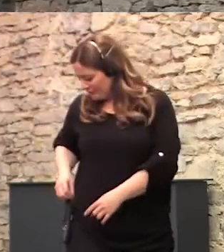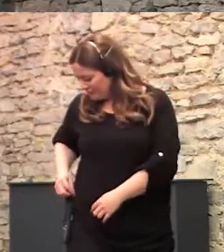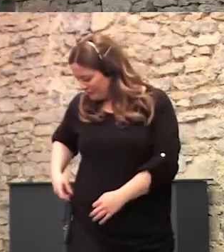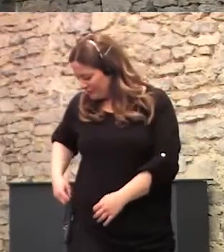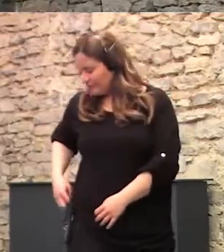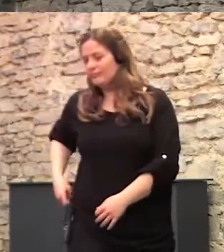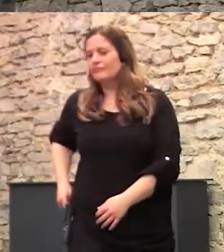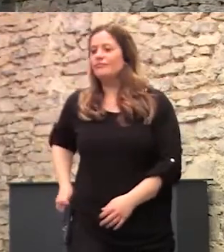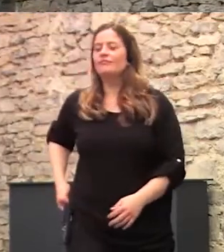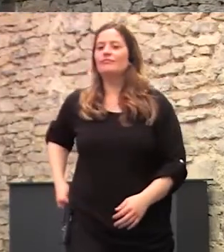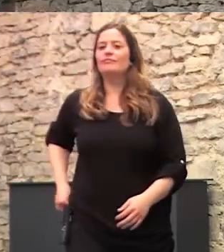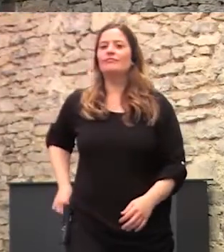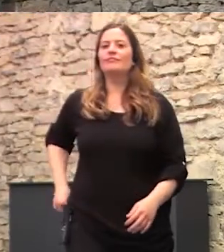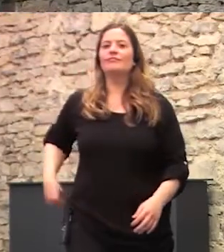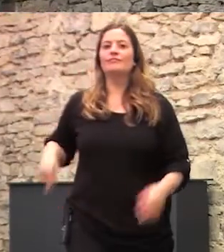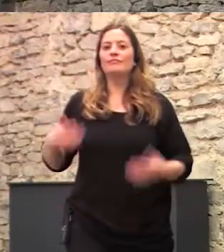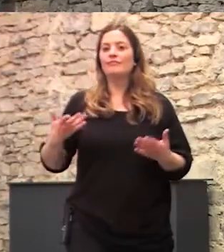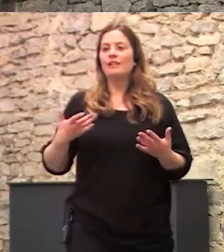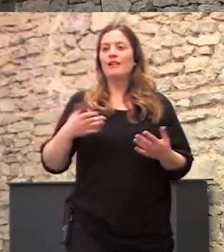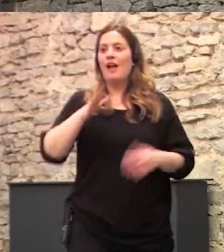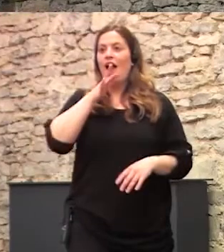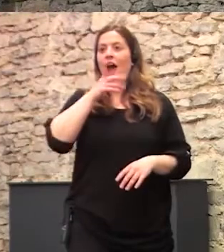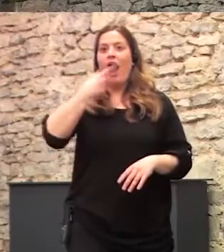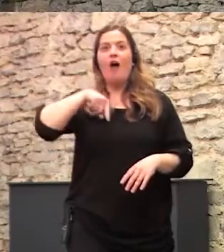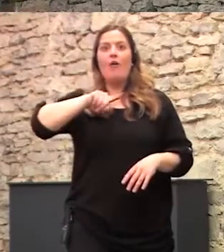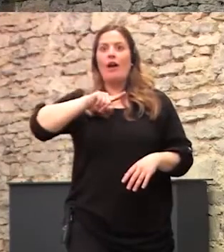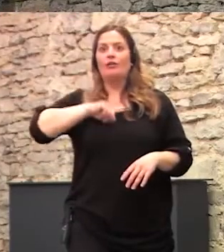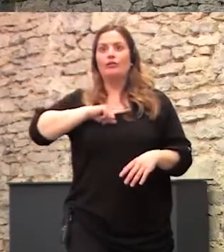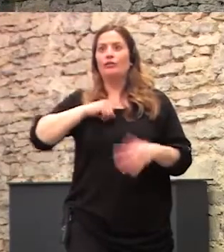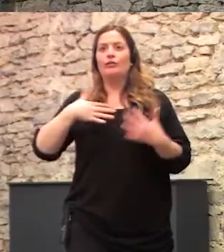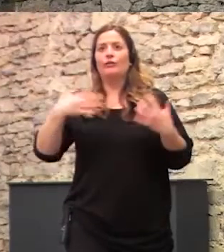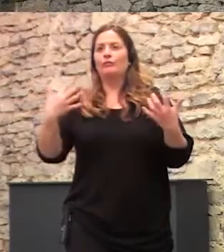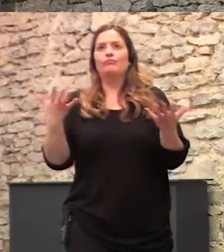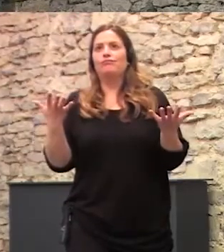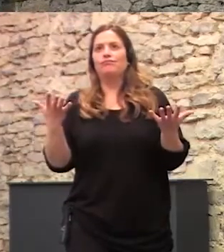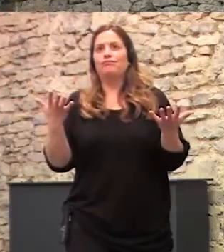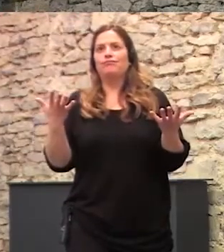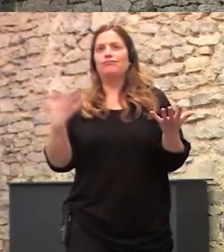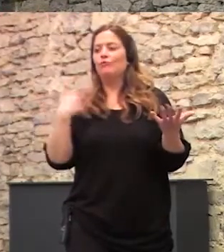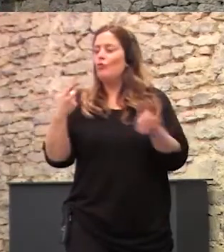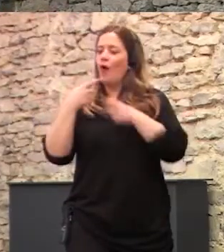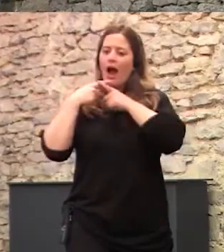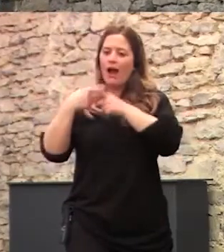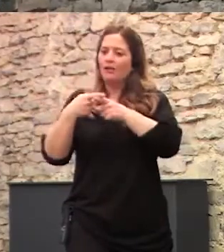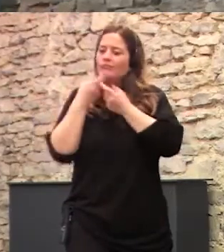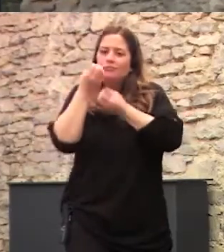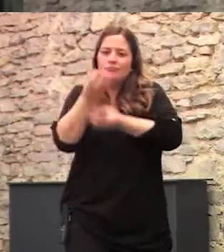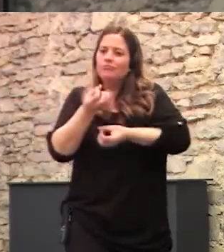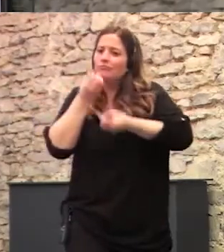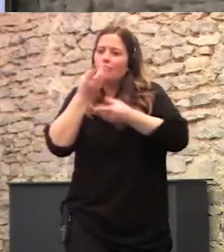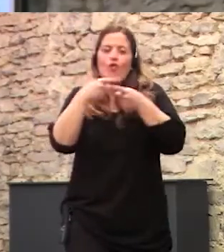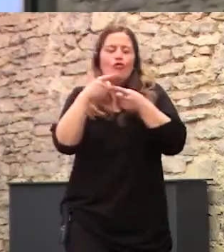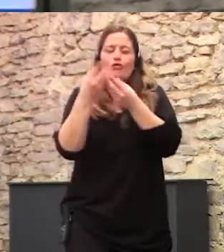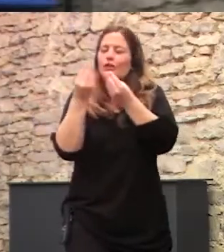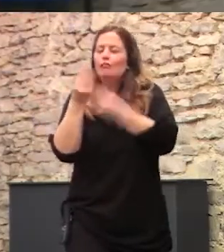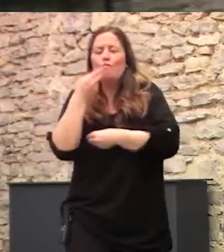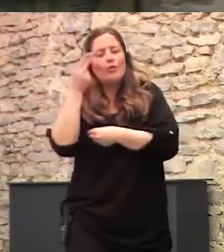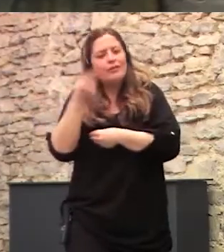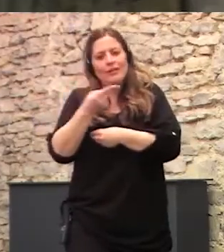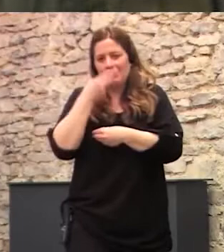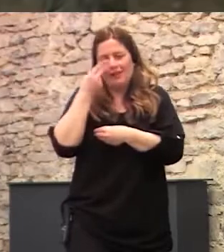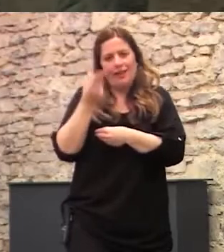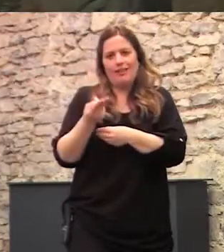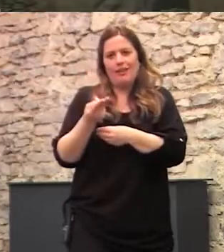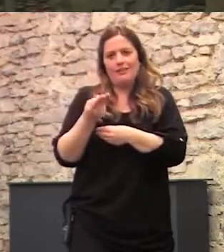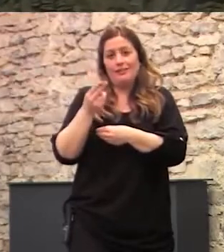Bueno, pues nos has dejado ahí muchos, has compartido muchas cosas interesantes que seguramente